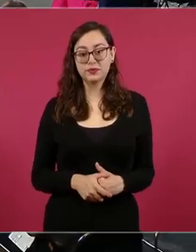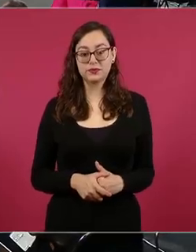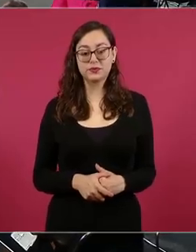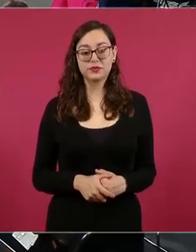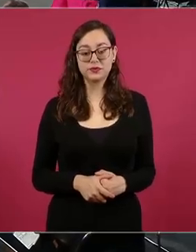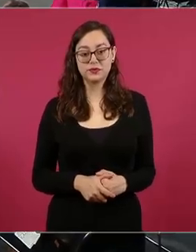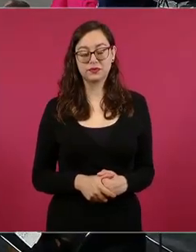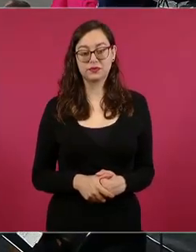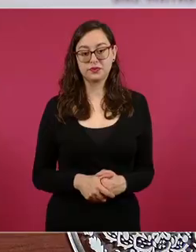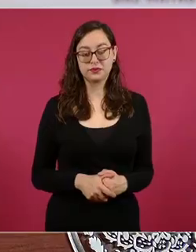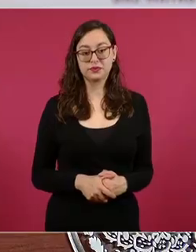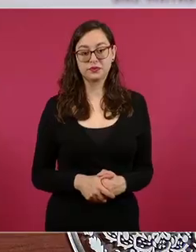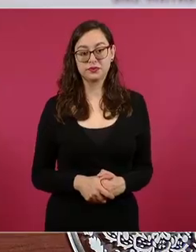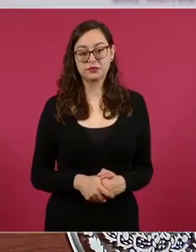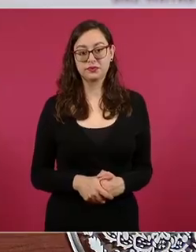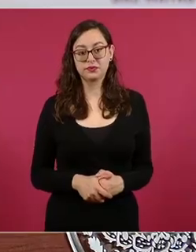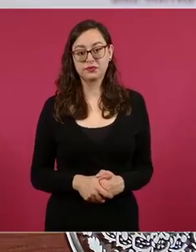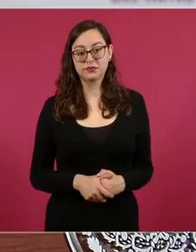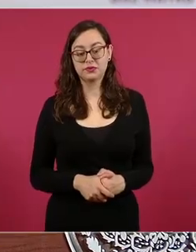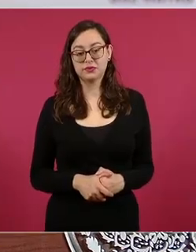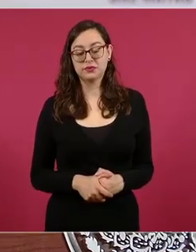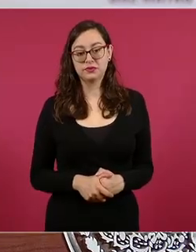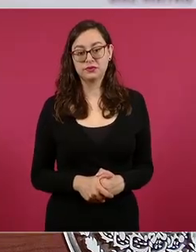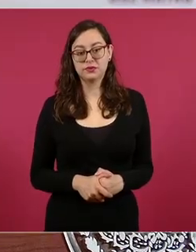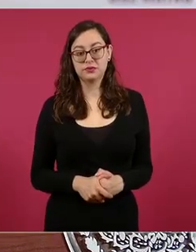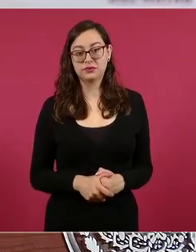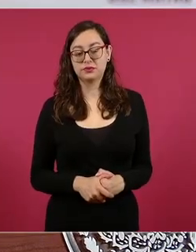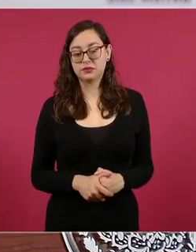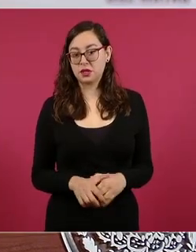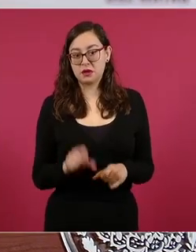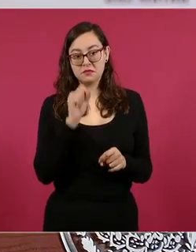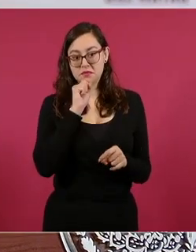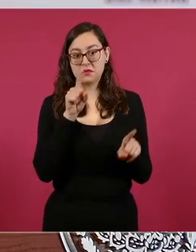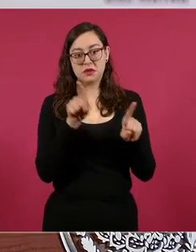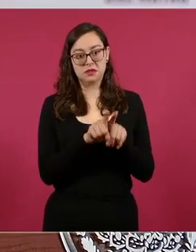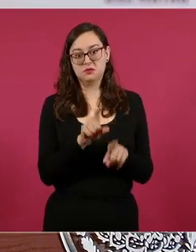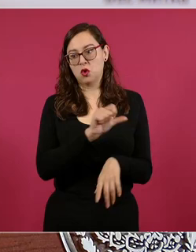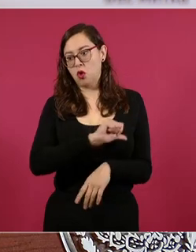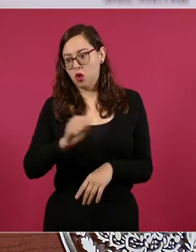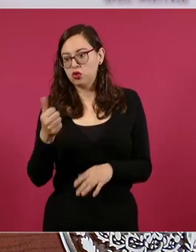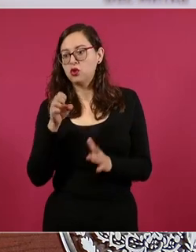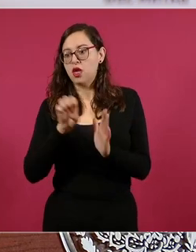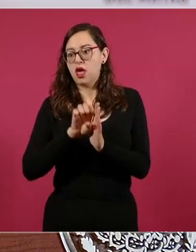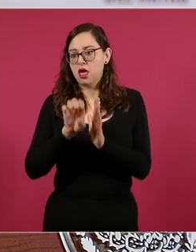Y así podríamos hablar de otros.